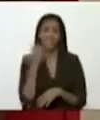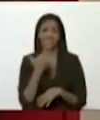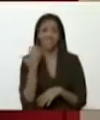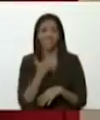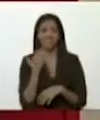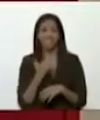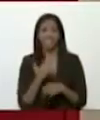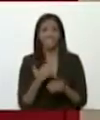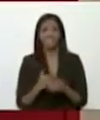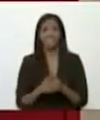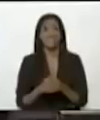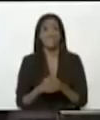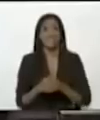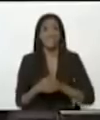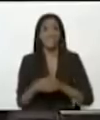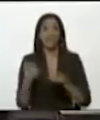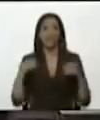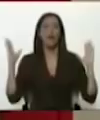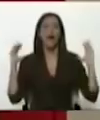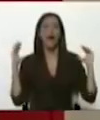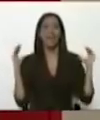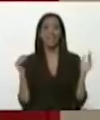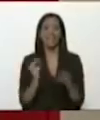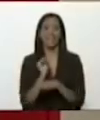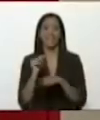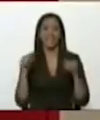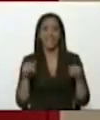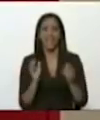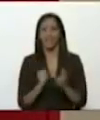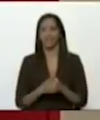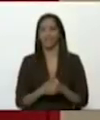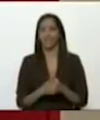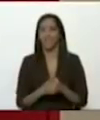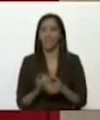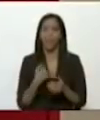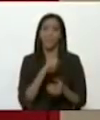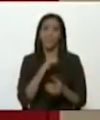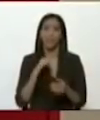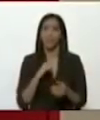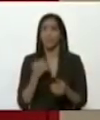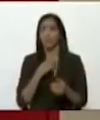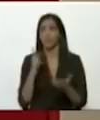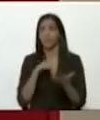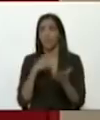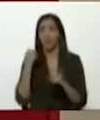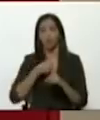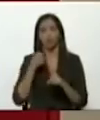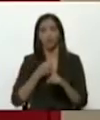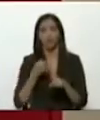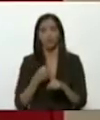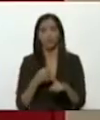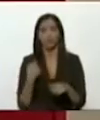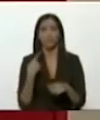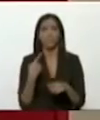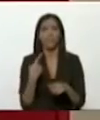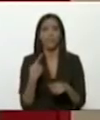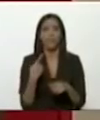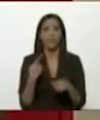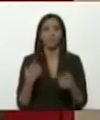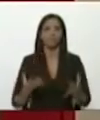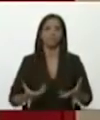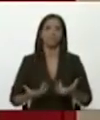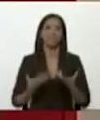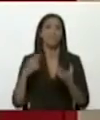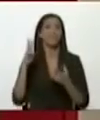Y lo voy a decir. Con un San Miguel Arcángel aquí al lado. Y lo voy a decir personalmente porque uno viene de otras luchas. Primero se